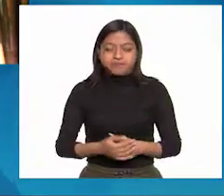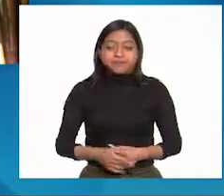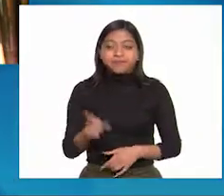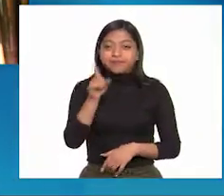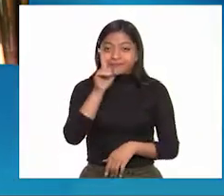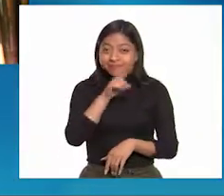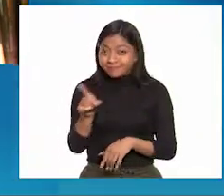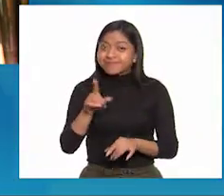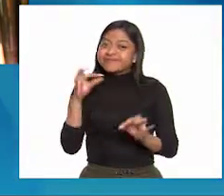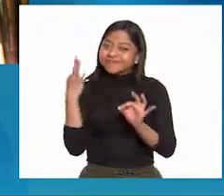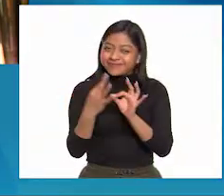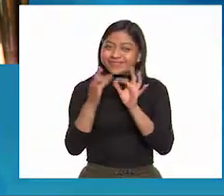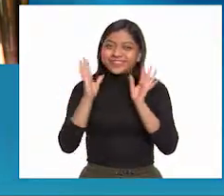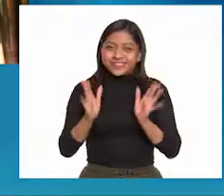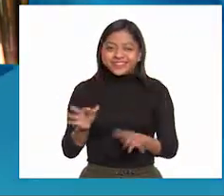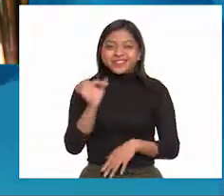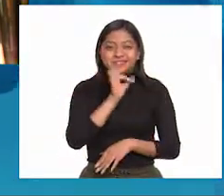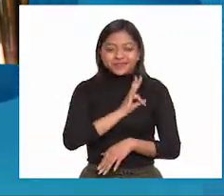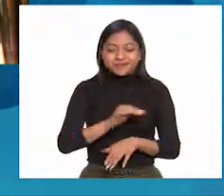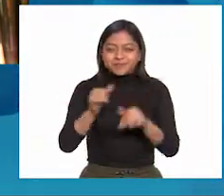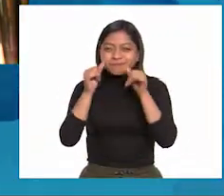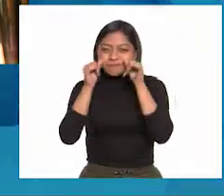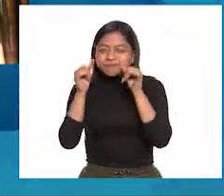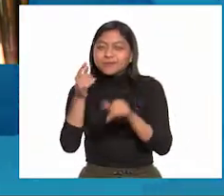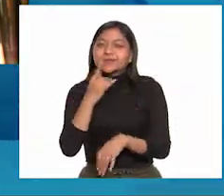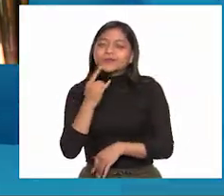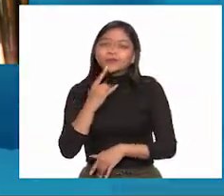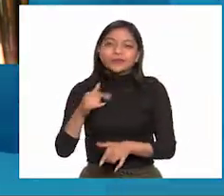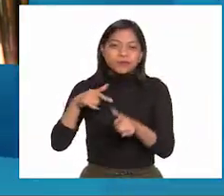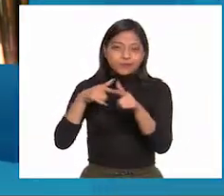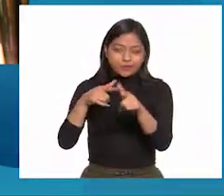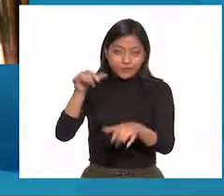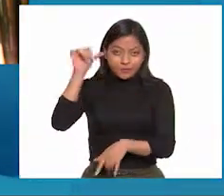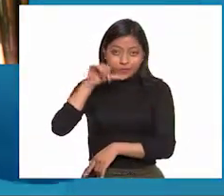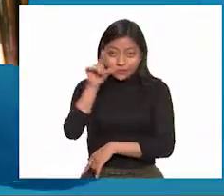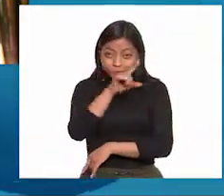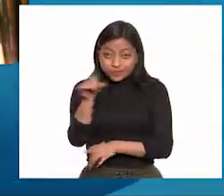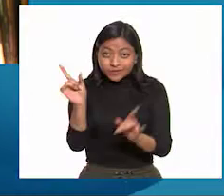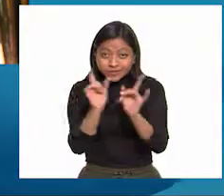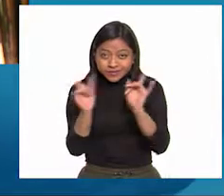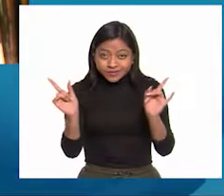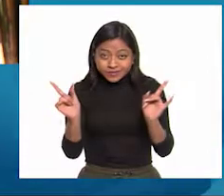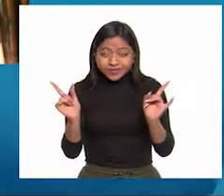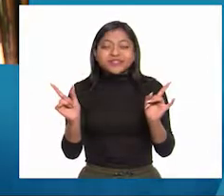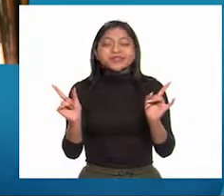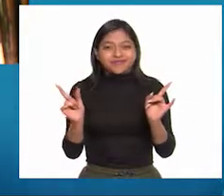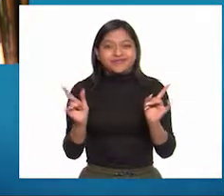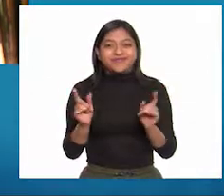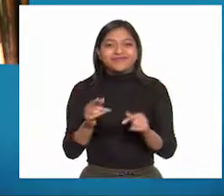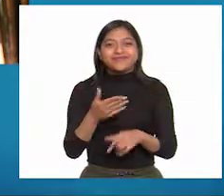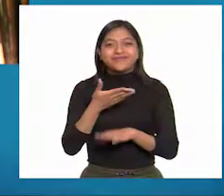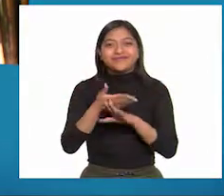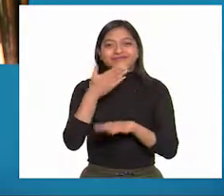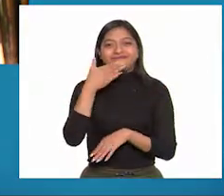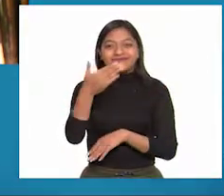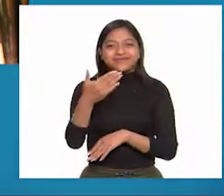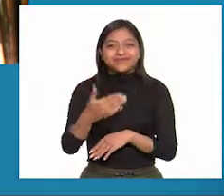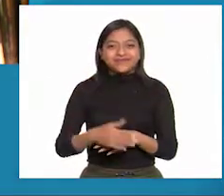es momento de seguir con el programa de hoy. ¿Listas? ¿Listos?